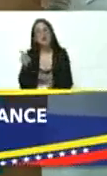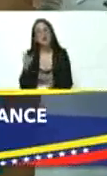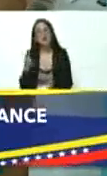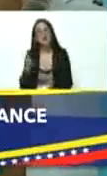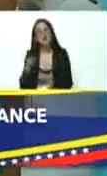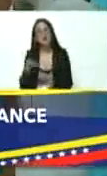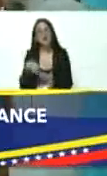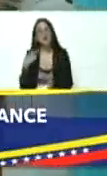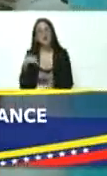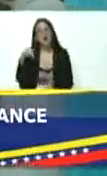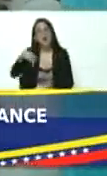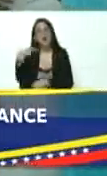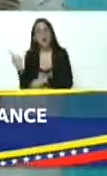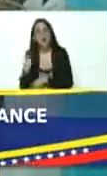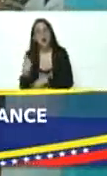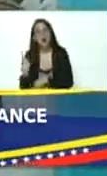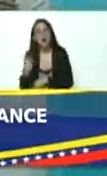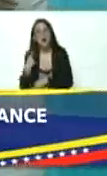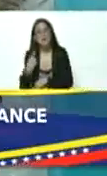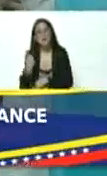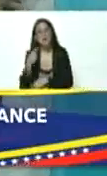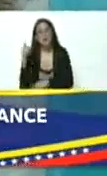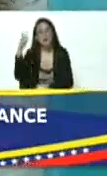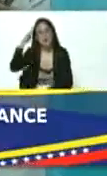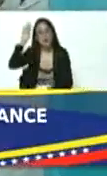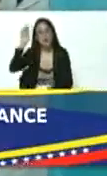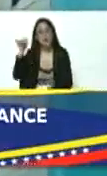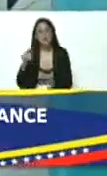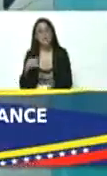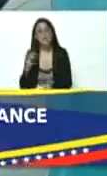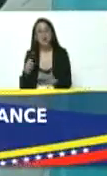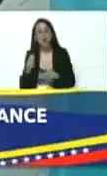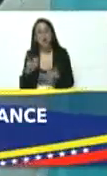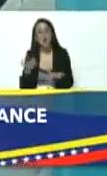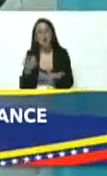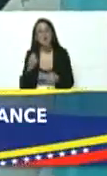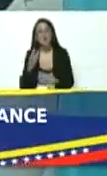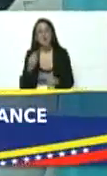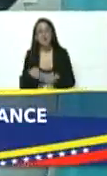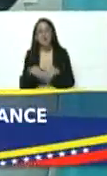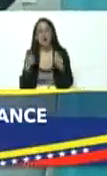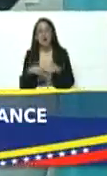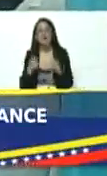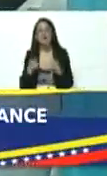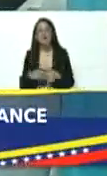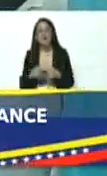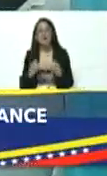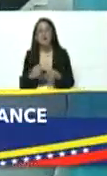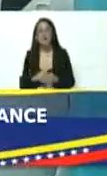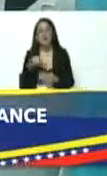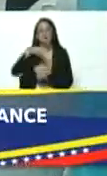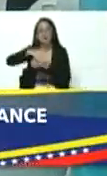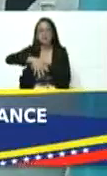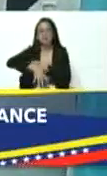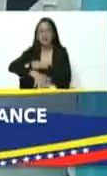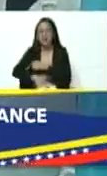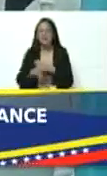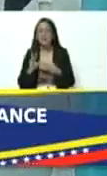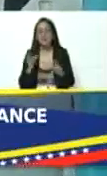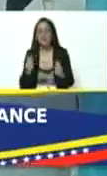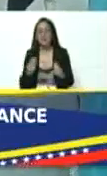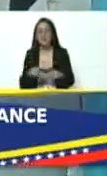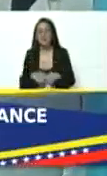hoy. ¿Cómo quedó la cosa? ¿Qué sabes? Hizo mucho daño, presidente. Hizo daño, ¿verdad? Inundaciones. Sí,